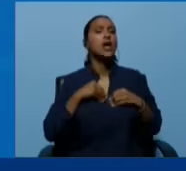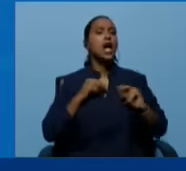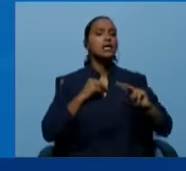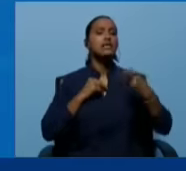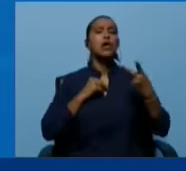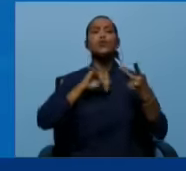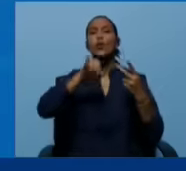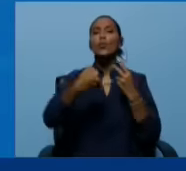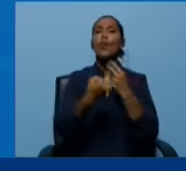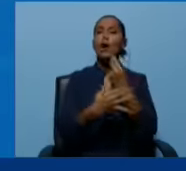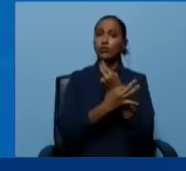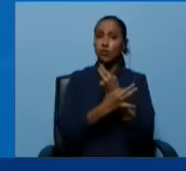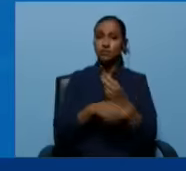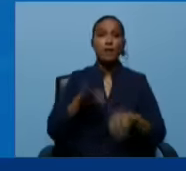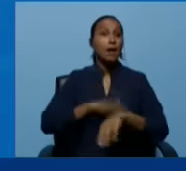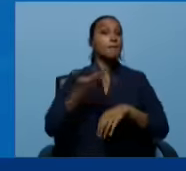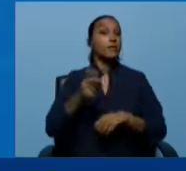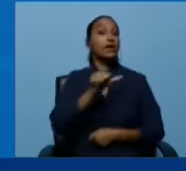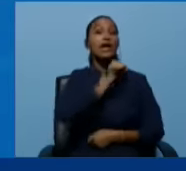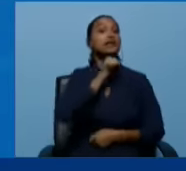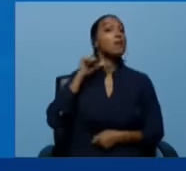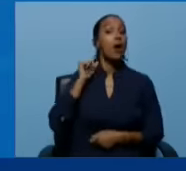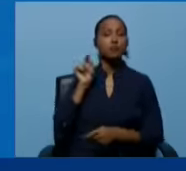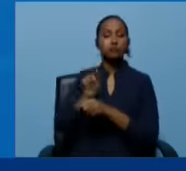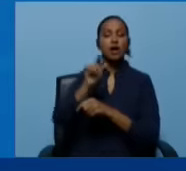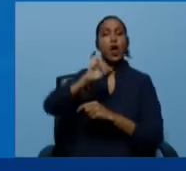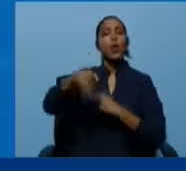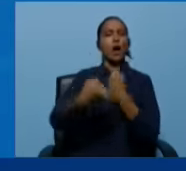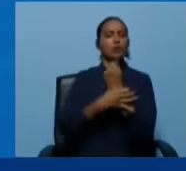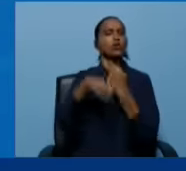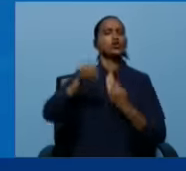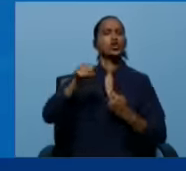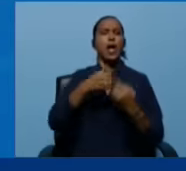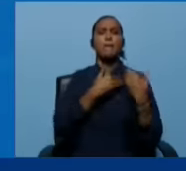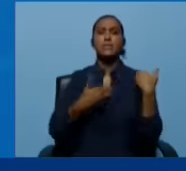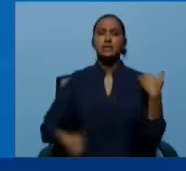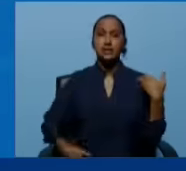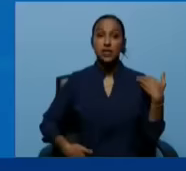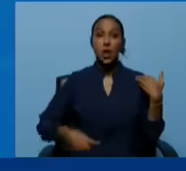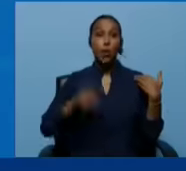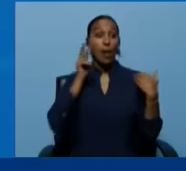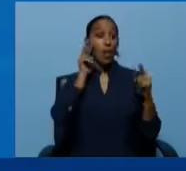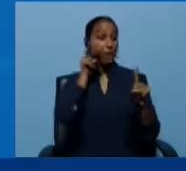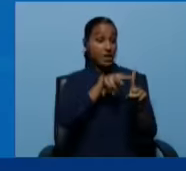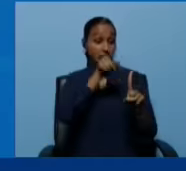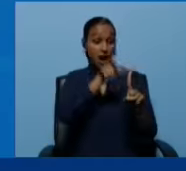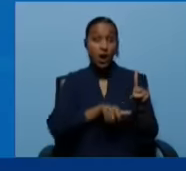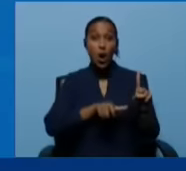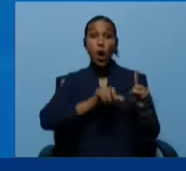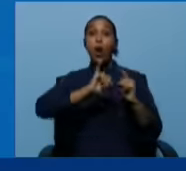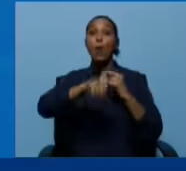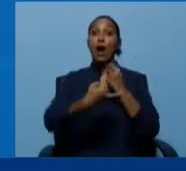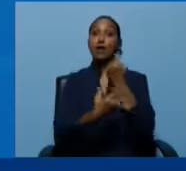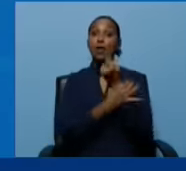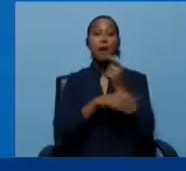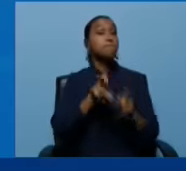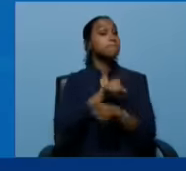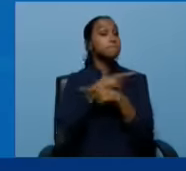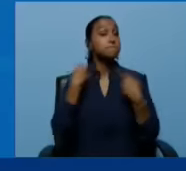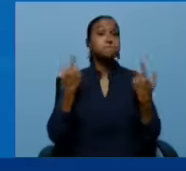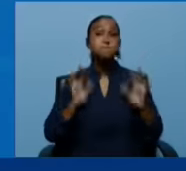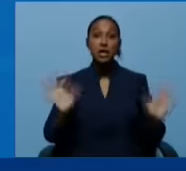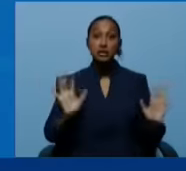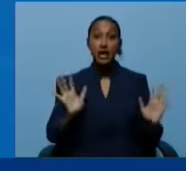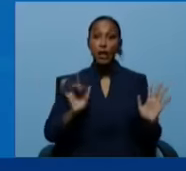decía, Ramos Alú le decían a Guaidó, presidente. Cuando vieron que Guaidó fracasó, ¡pum! En las primeras de cambio le dieron una